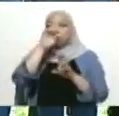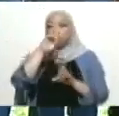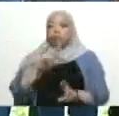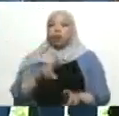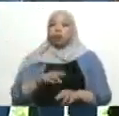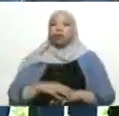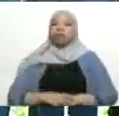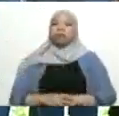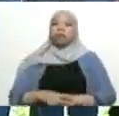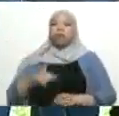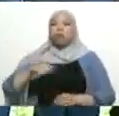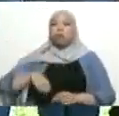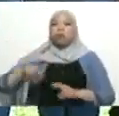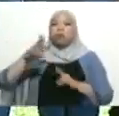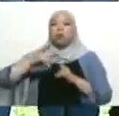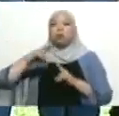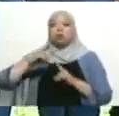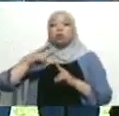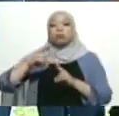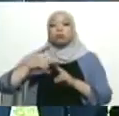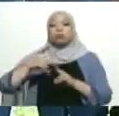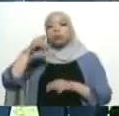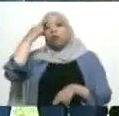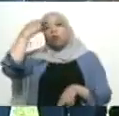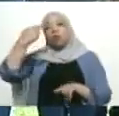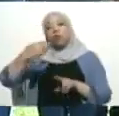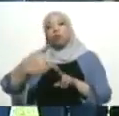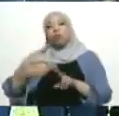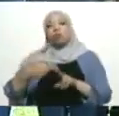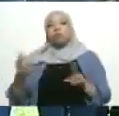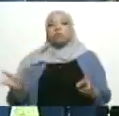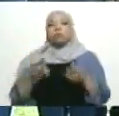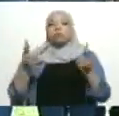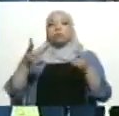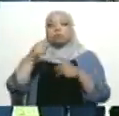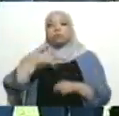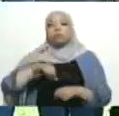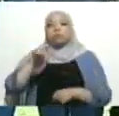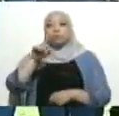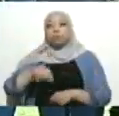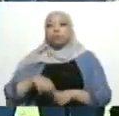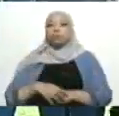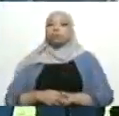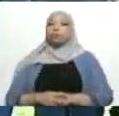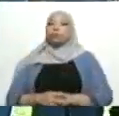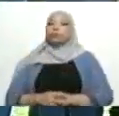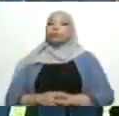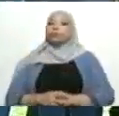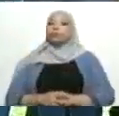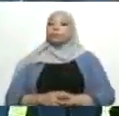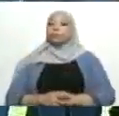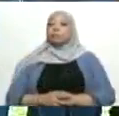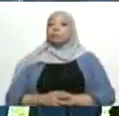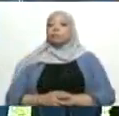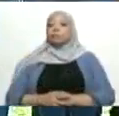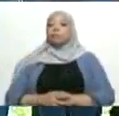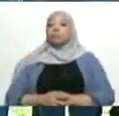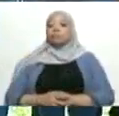Hoy desde Táchira se le hace honor a la victoria, pero también a la historia. También a la